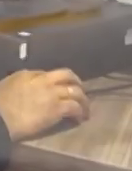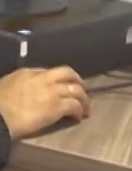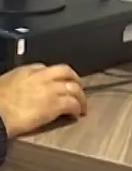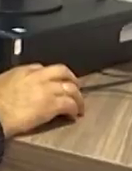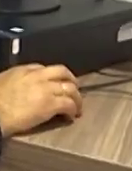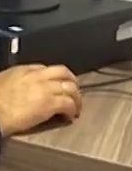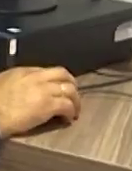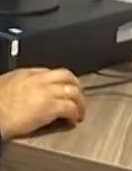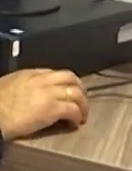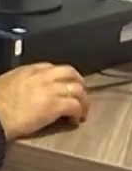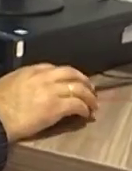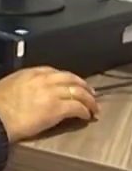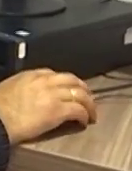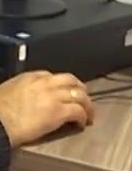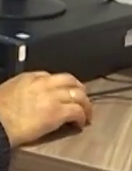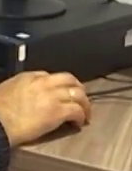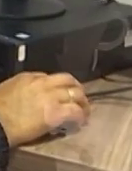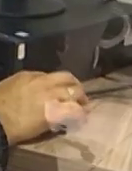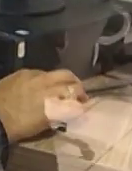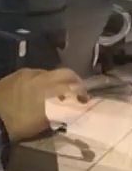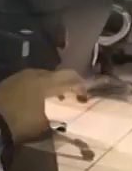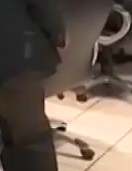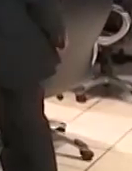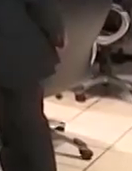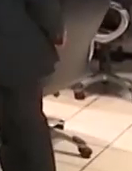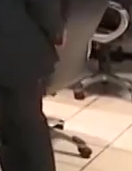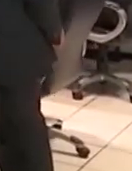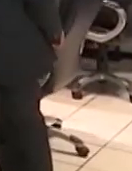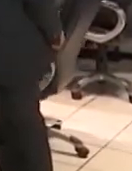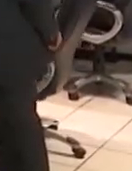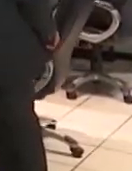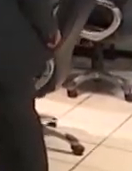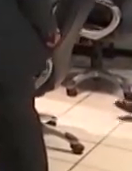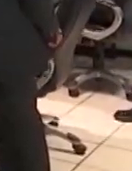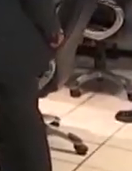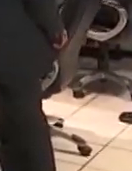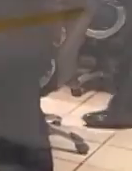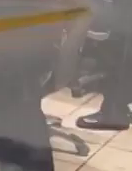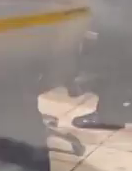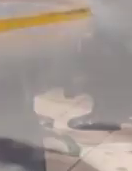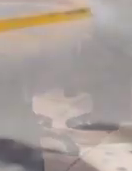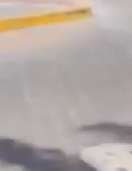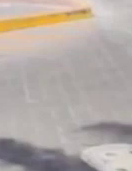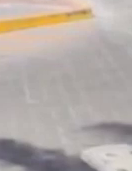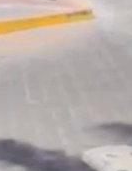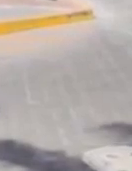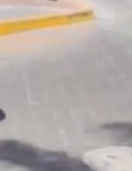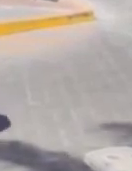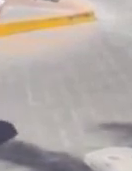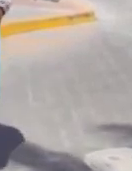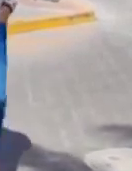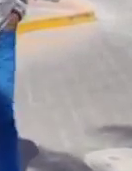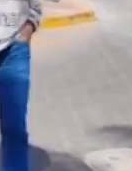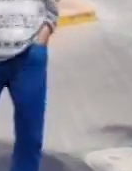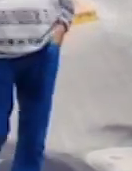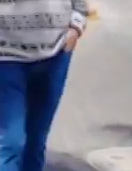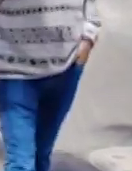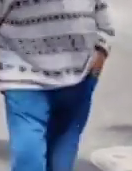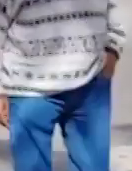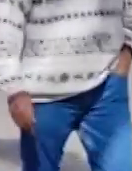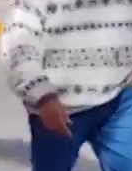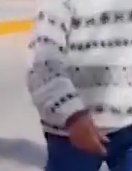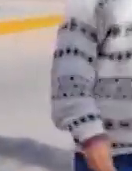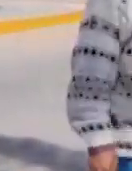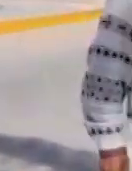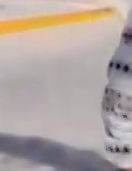Policía Cibernética de cualquiera de los municipios, también de Secretaría de Seguridad Ciudadana del Estado. Nosotros regresamos